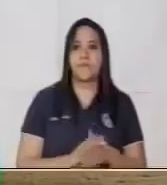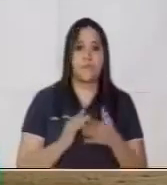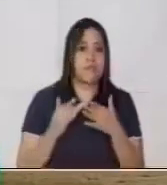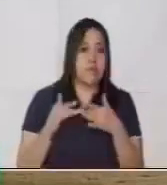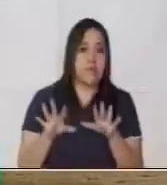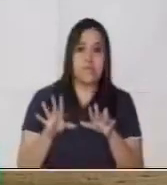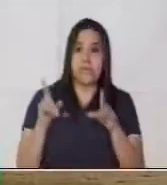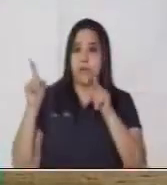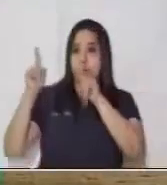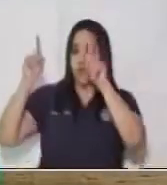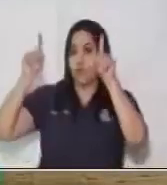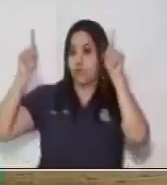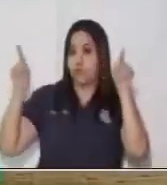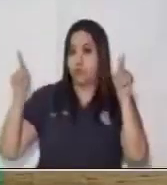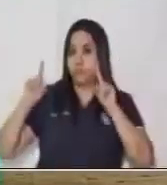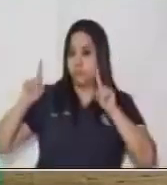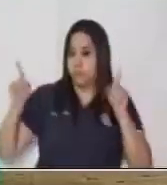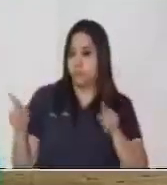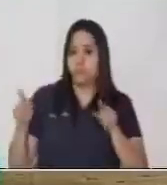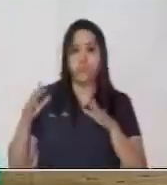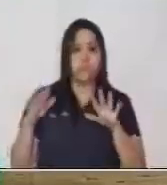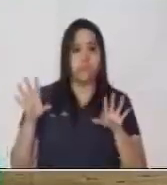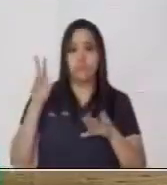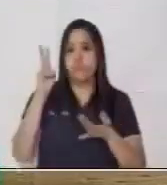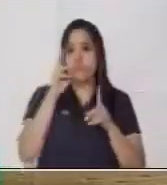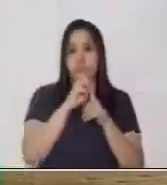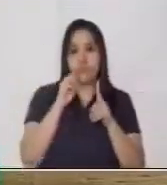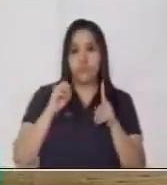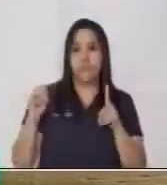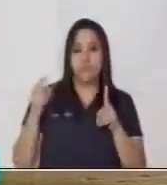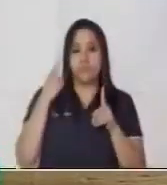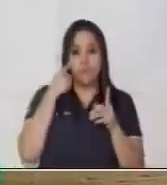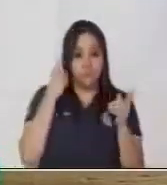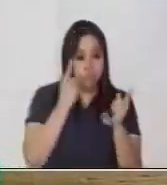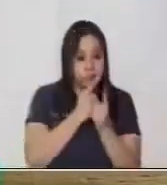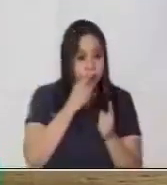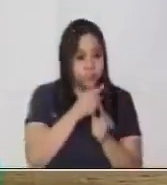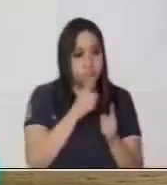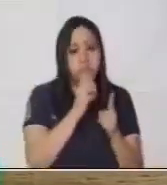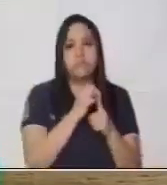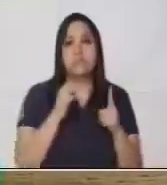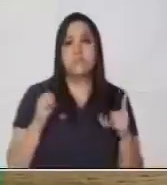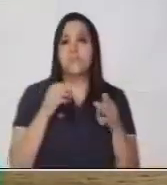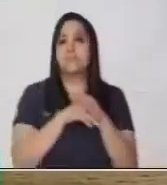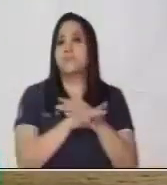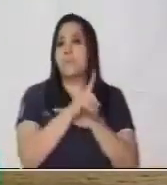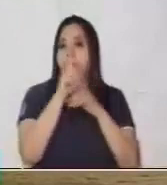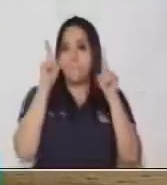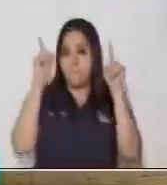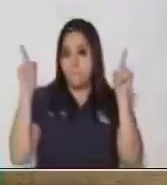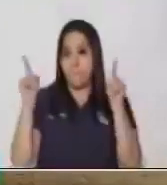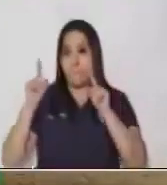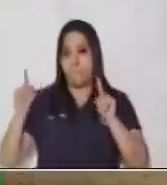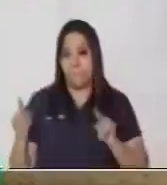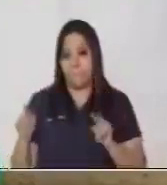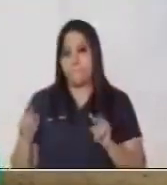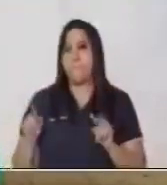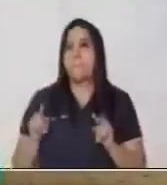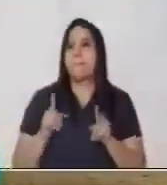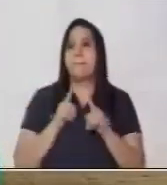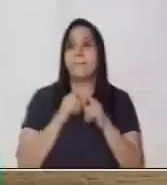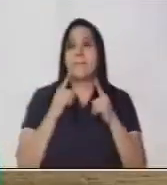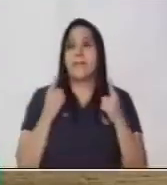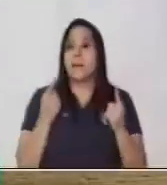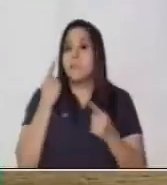lo encerramos las dos proposiciones que encontramos en esta oración dentro de un paréntesis. Pero